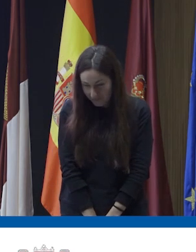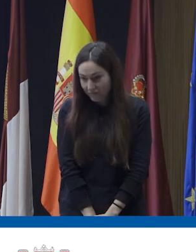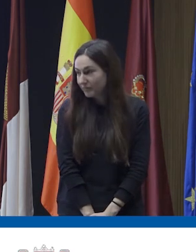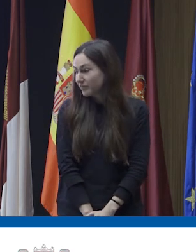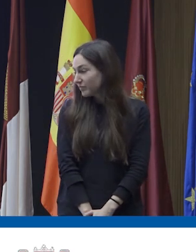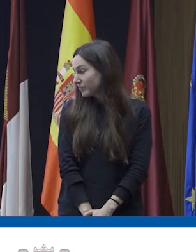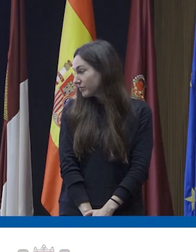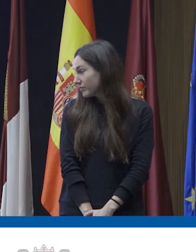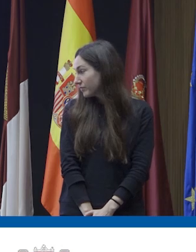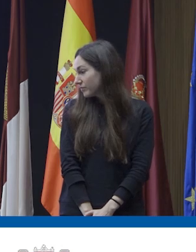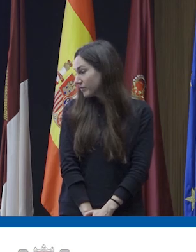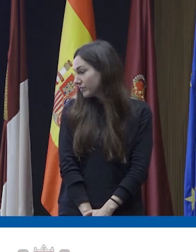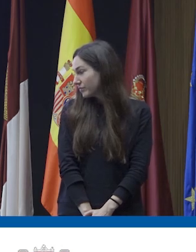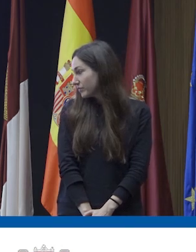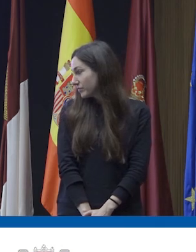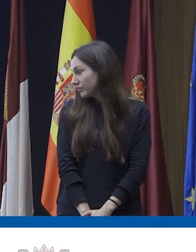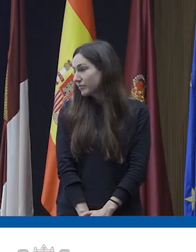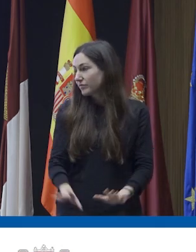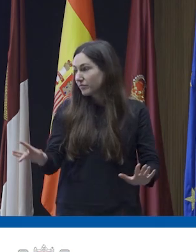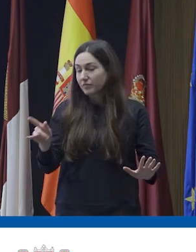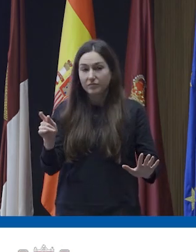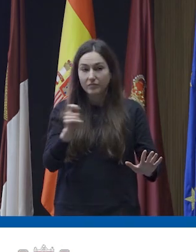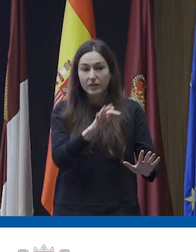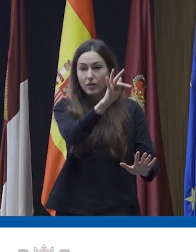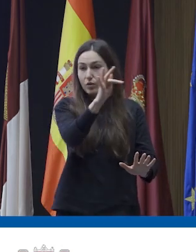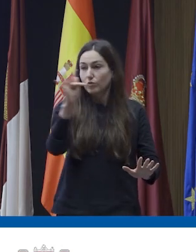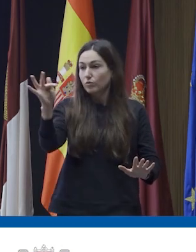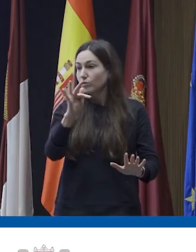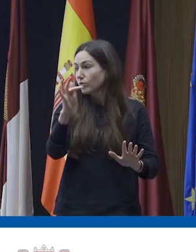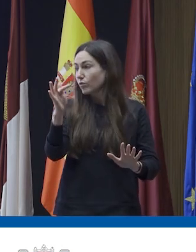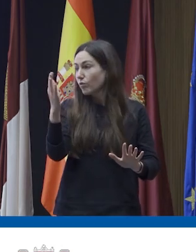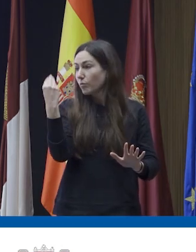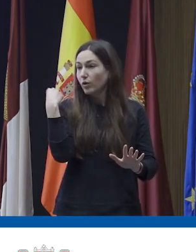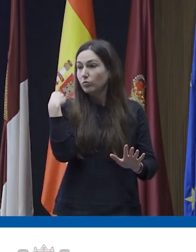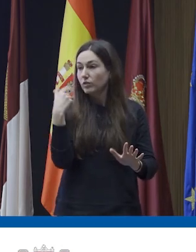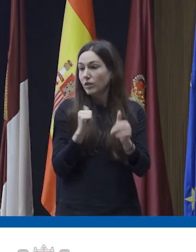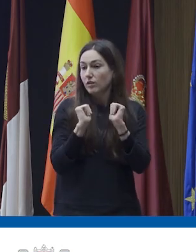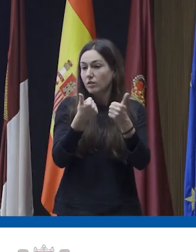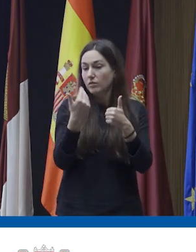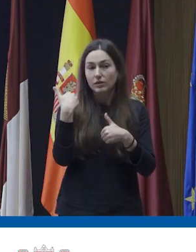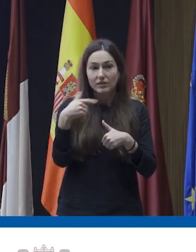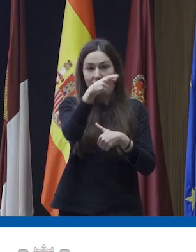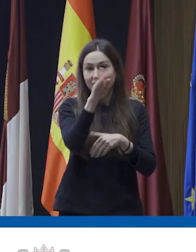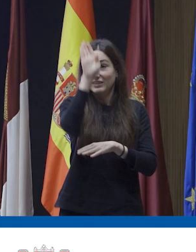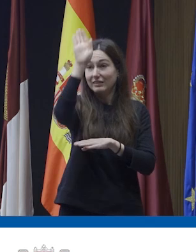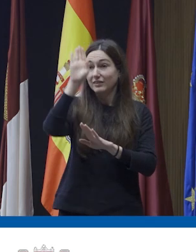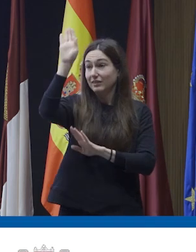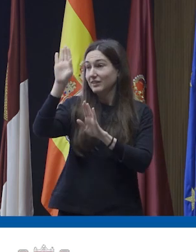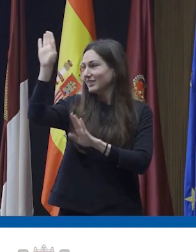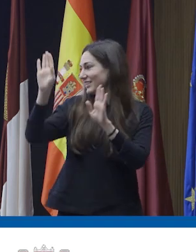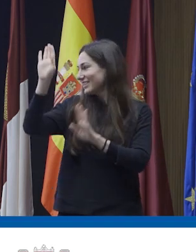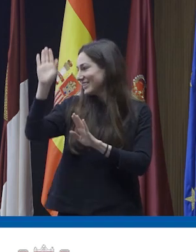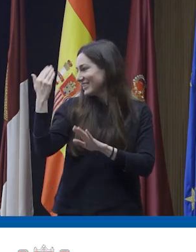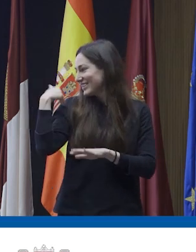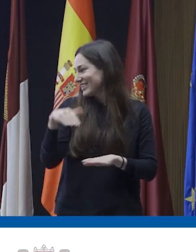Le vamos a dejar el turno de preguntas empieza ya o cómo lo vamos a hacer. Sí, que ya están levantando. Si te parece